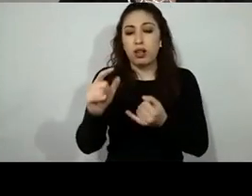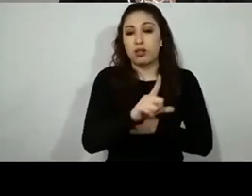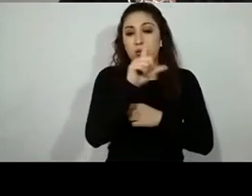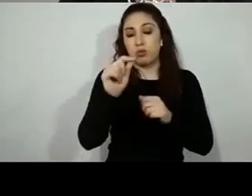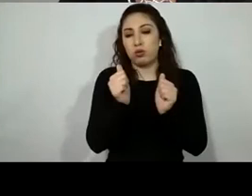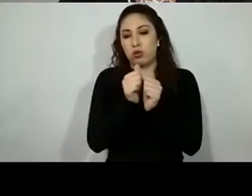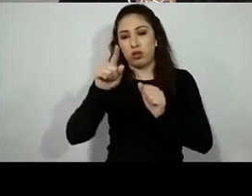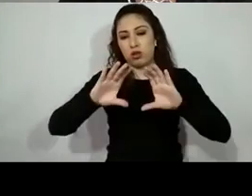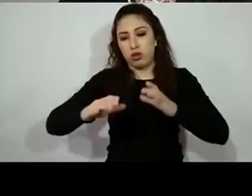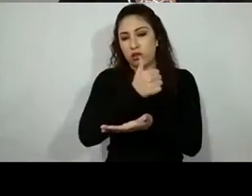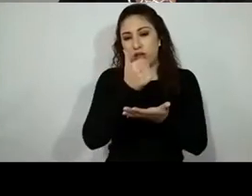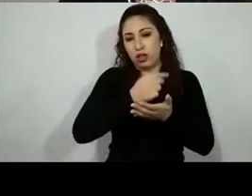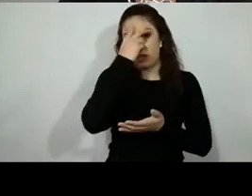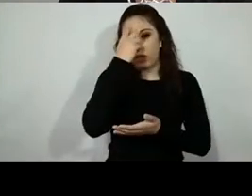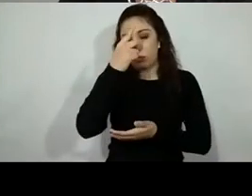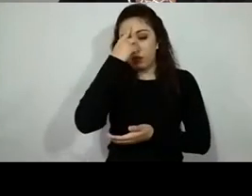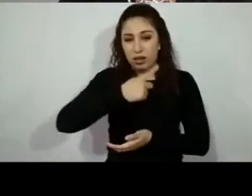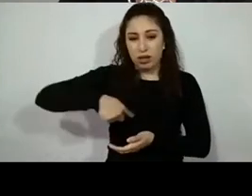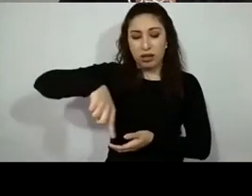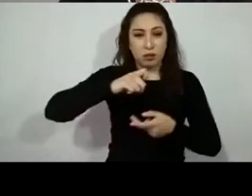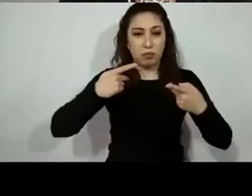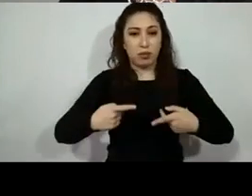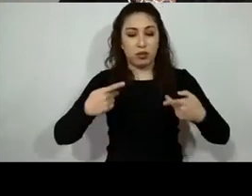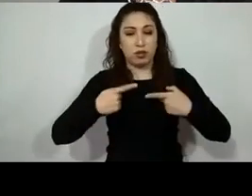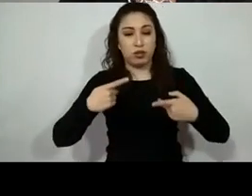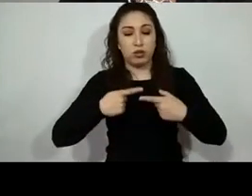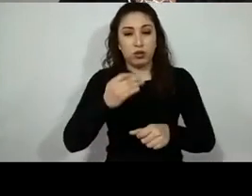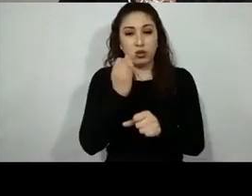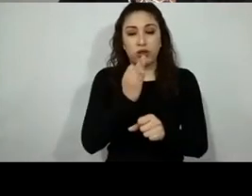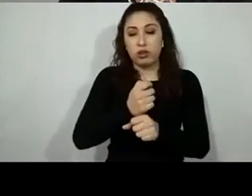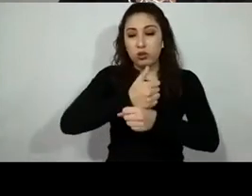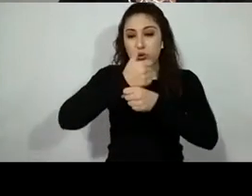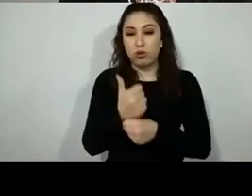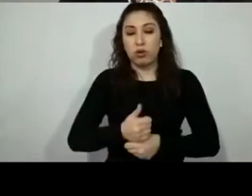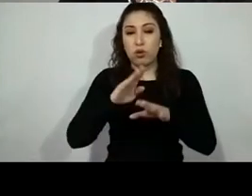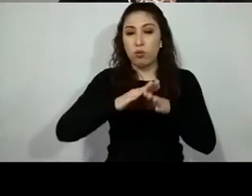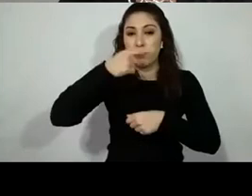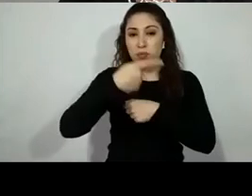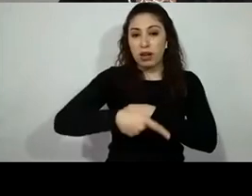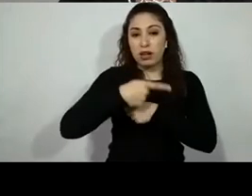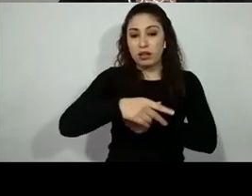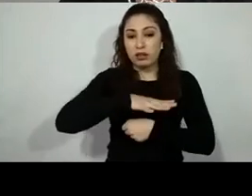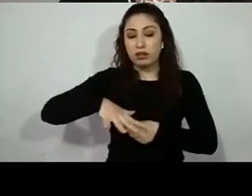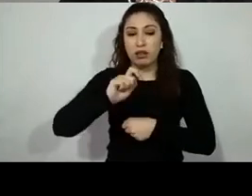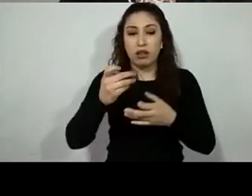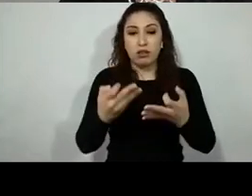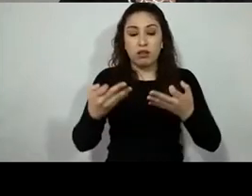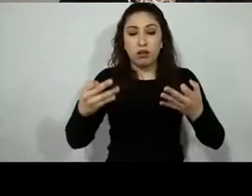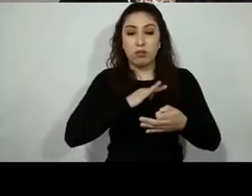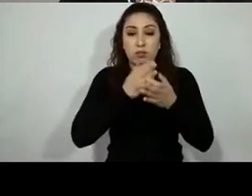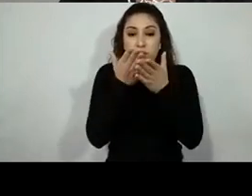que todos los habitantes que se encuentran en esta situación de riesgo puedan ser atendidos y cuando